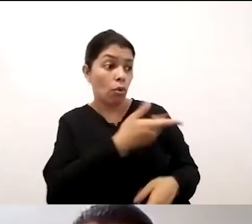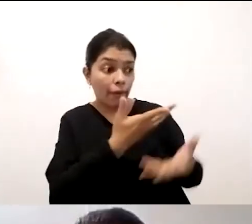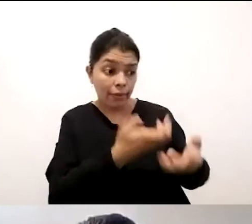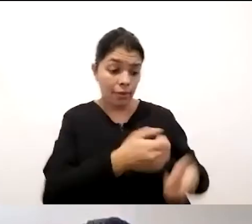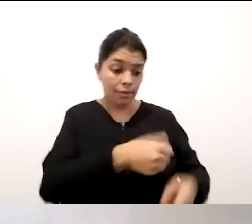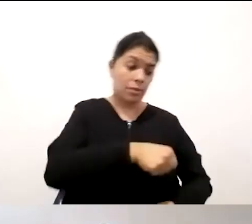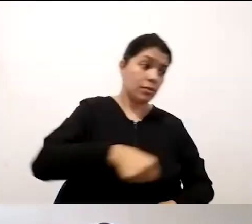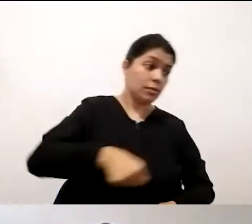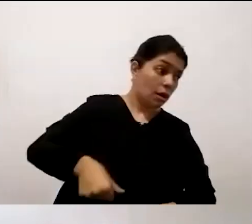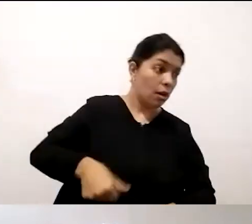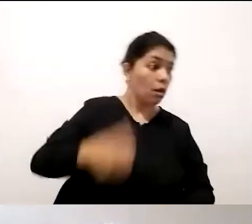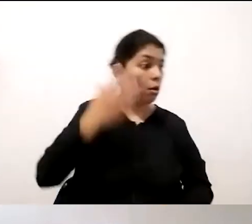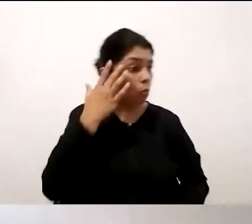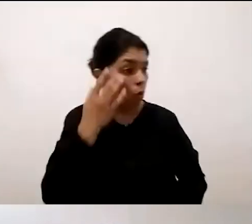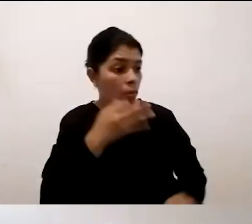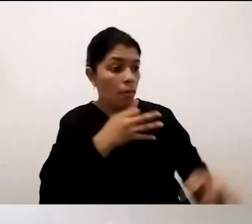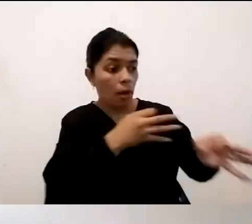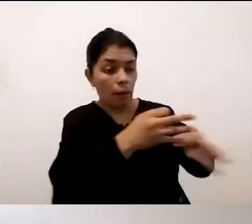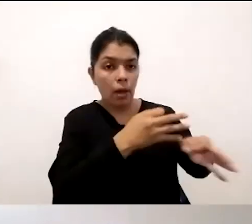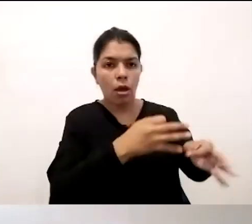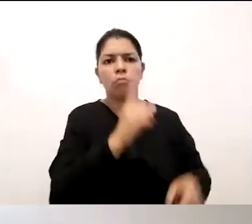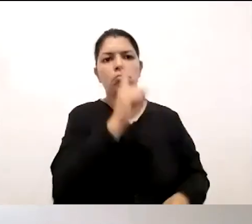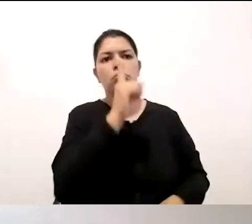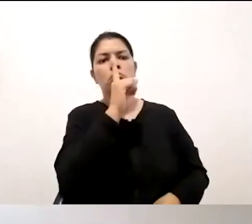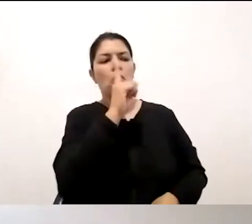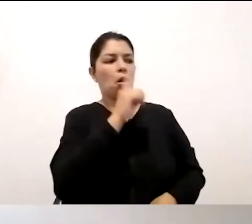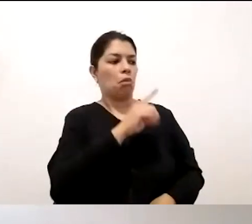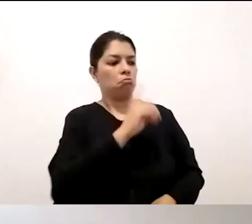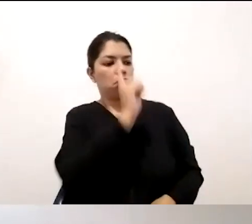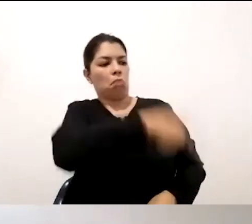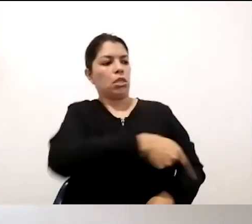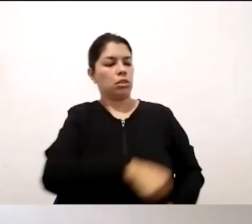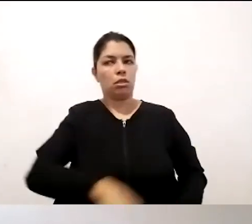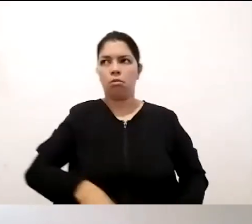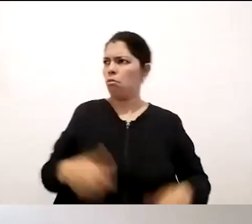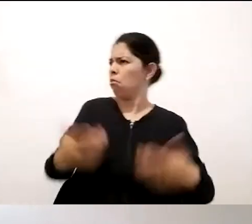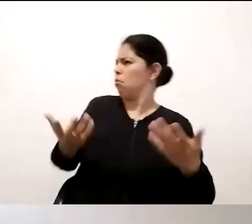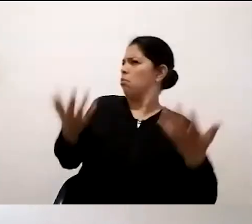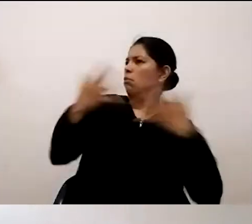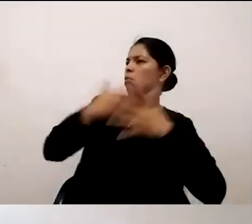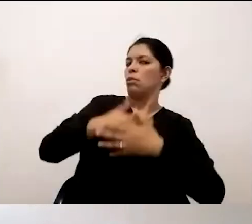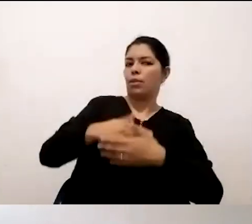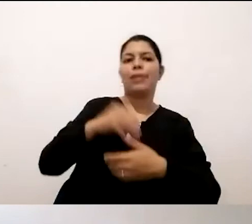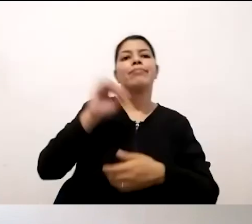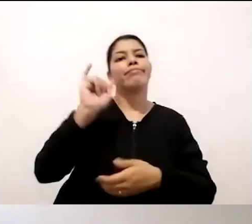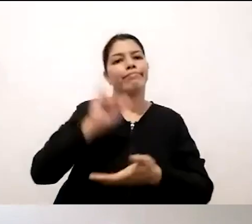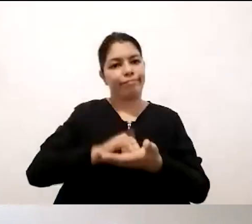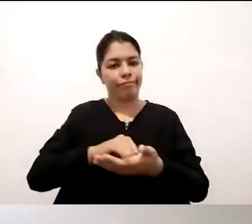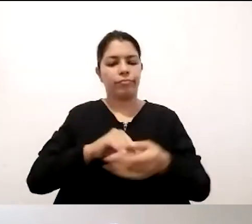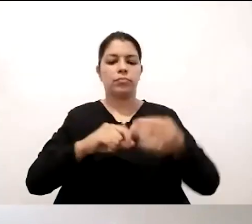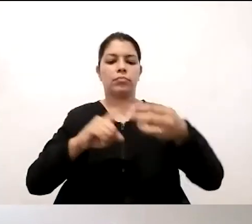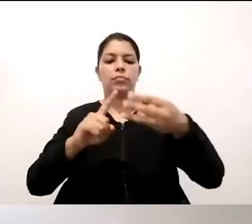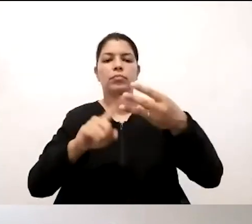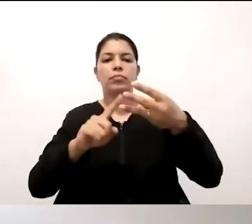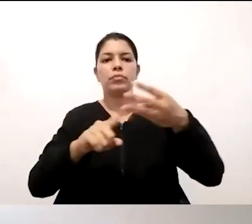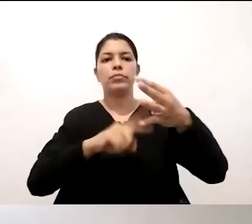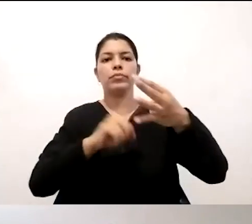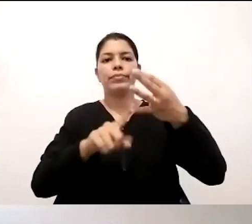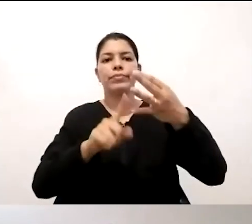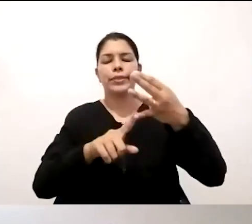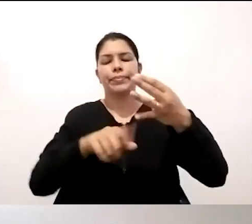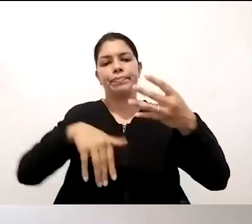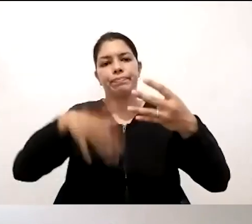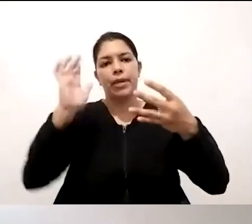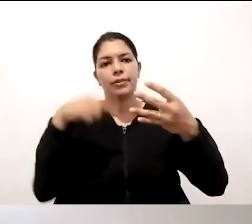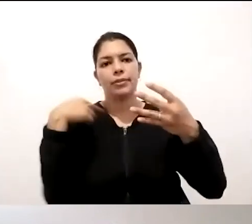tratan todos estos procedimientos. Y el último y el que está más presente es el trato deshumanizante, que hace